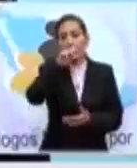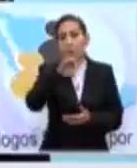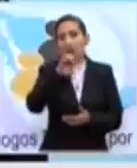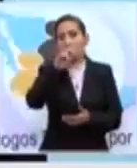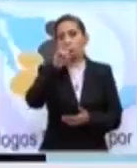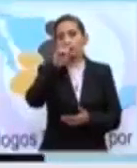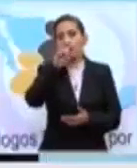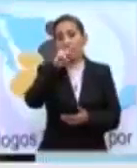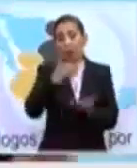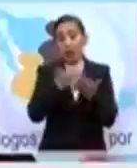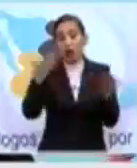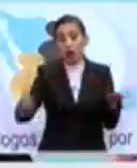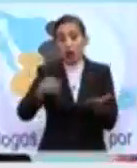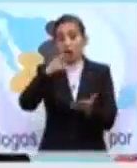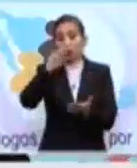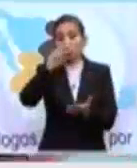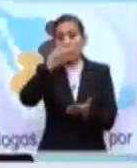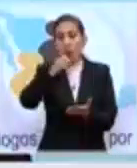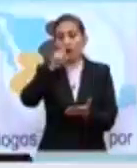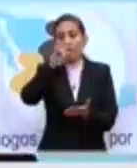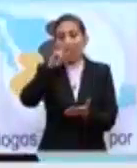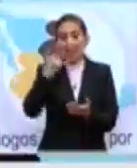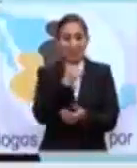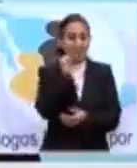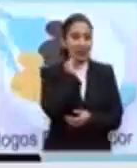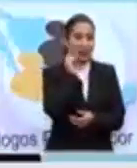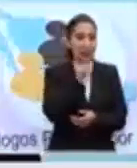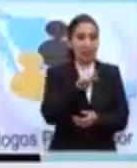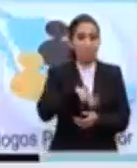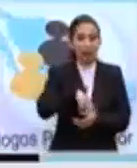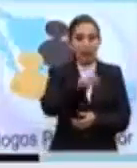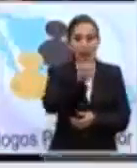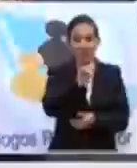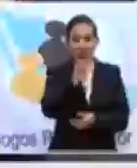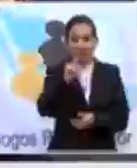había pedido la palabra Gustavo Leal, también la senadora Maqui Esther.